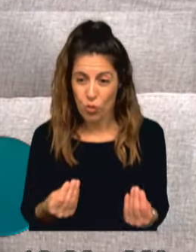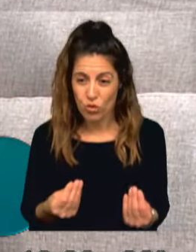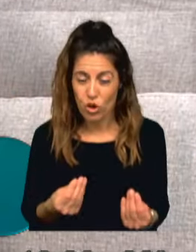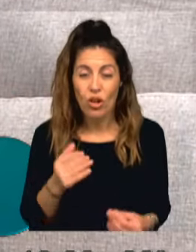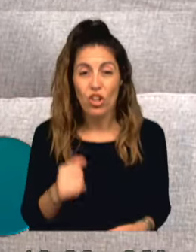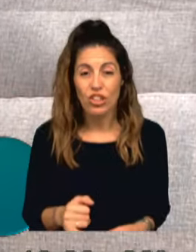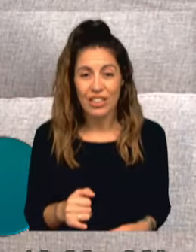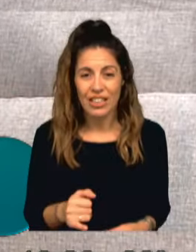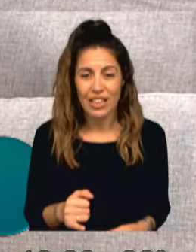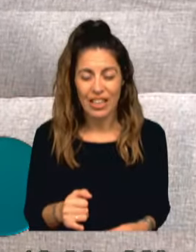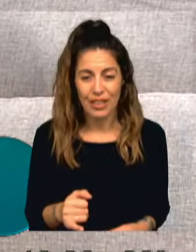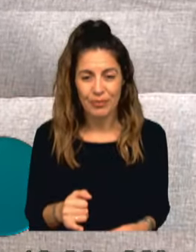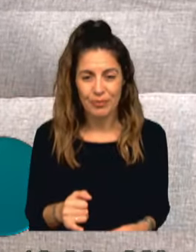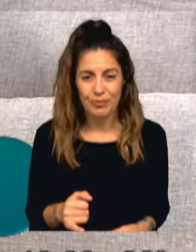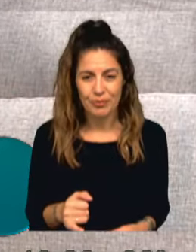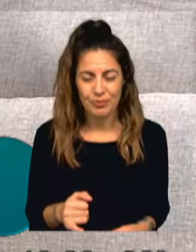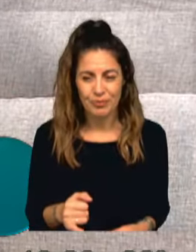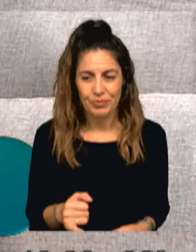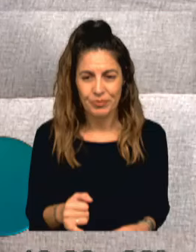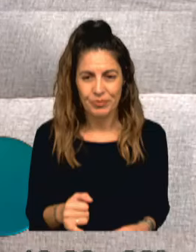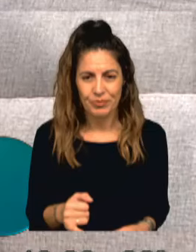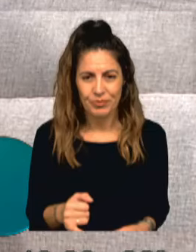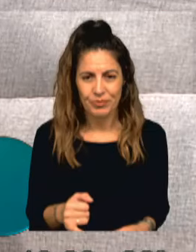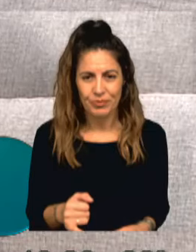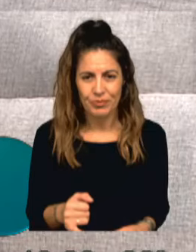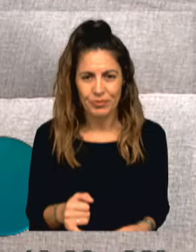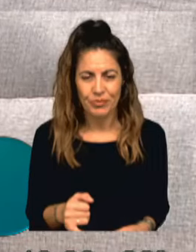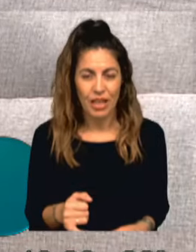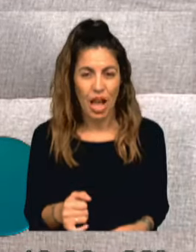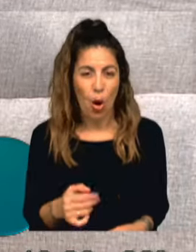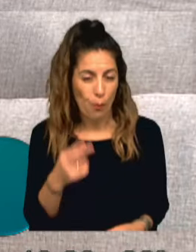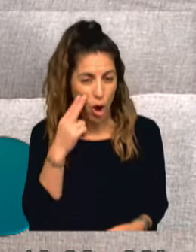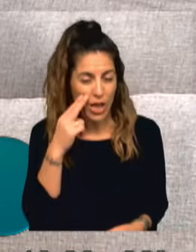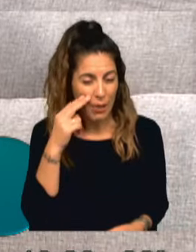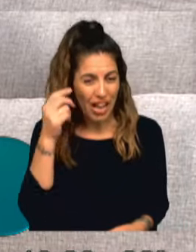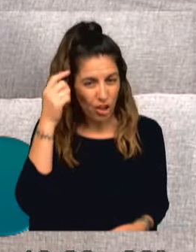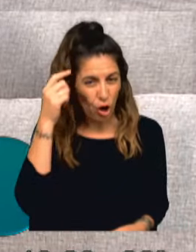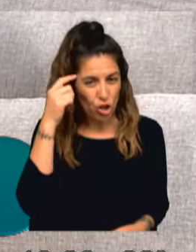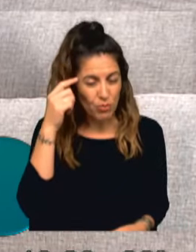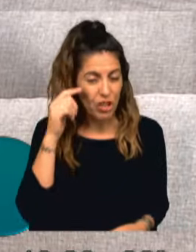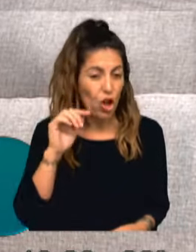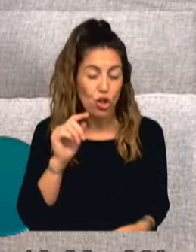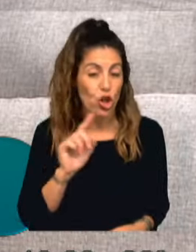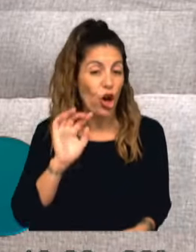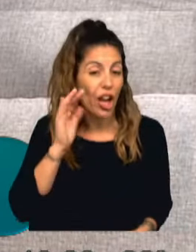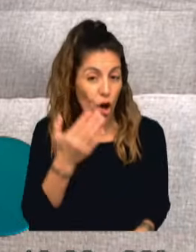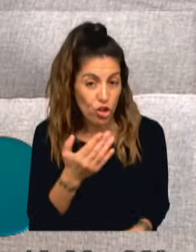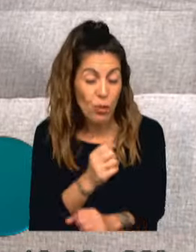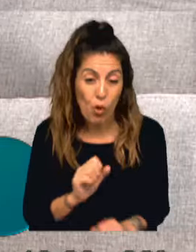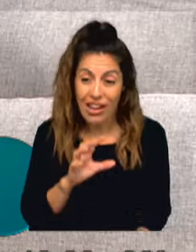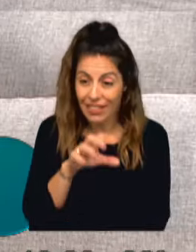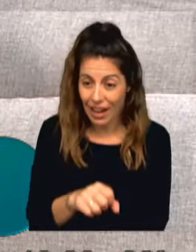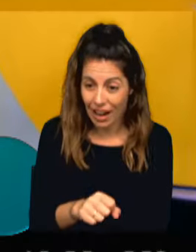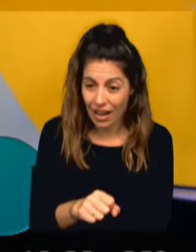alguna alguna tipo se llama disfunción cognoscitiva tienden a no reconocer y pueden atacar pero no solo el pero son más